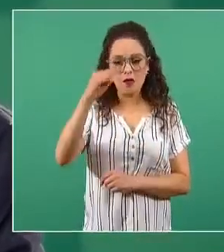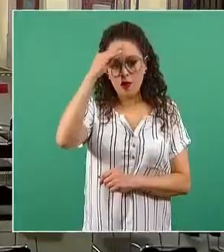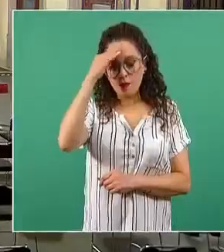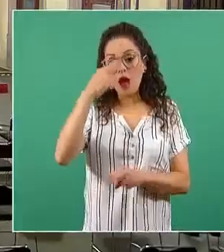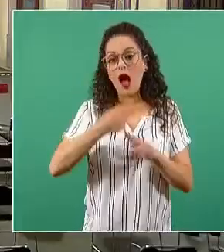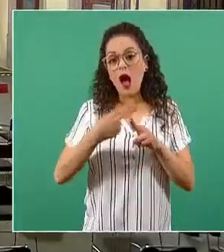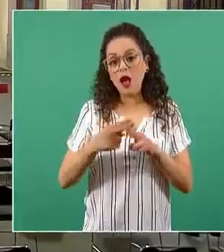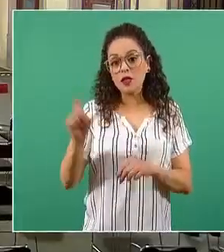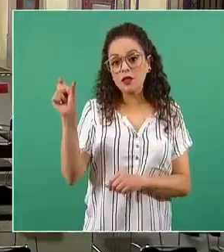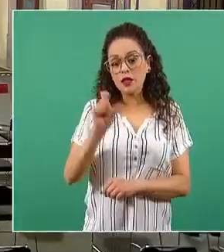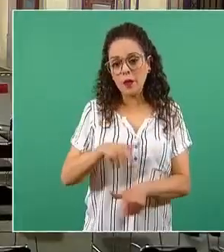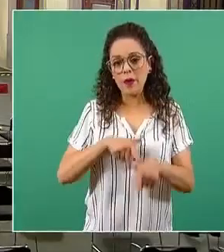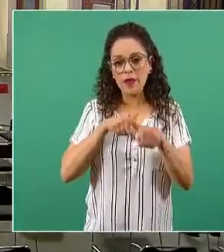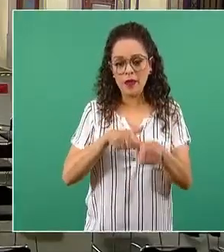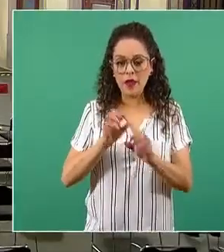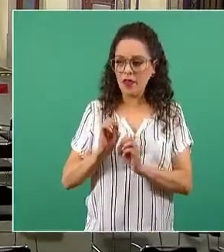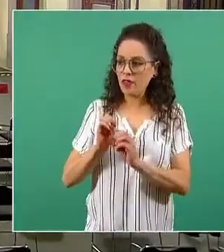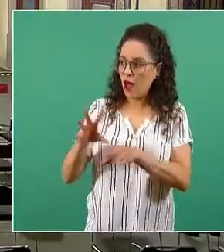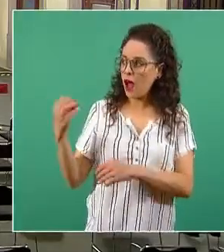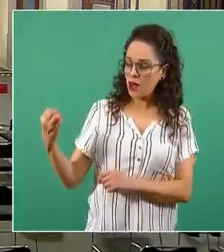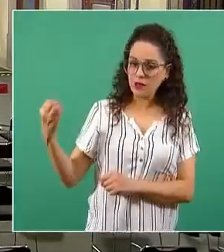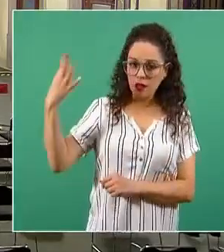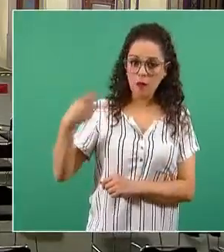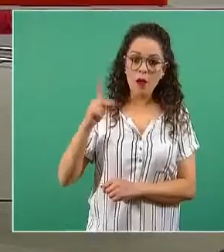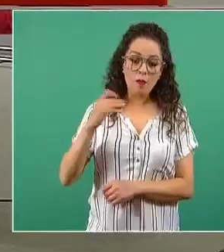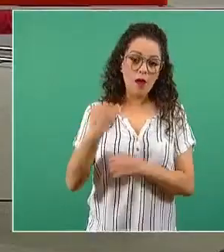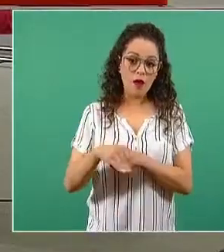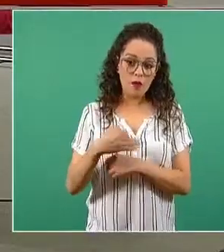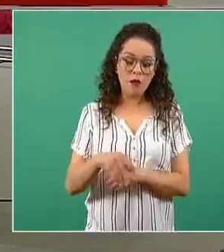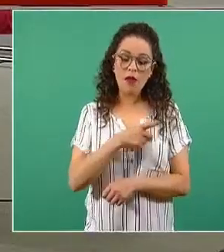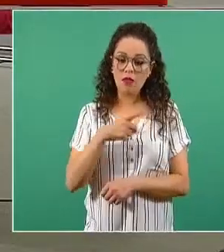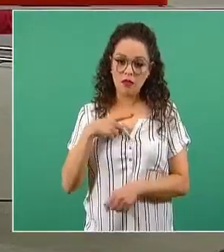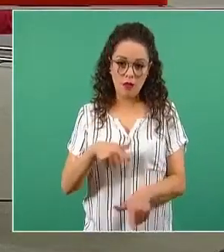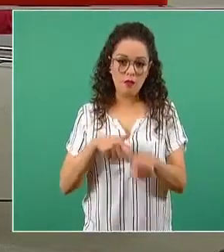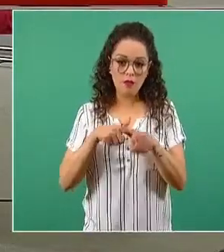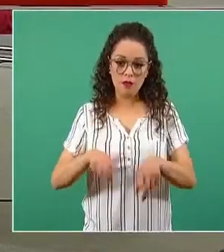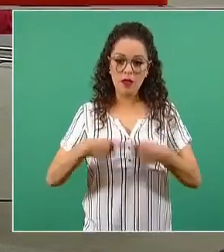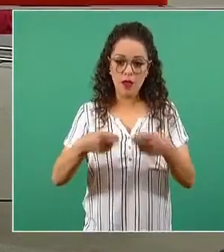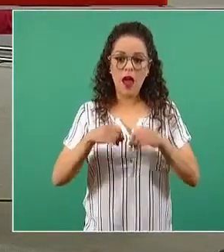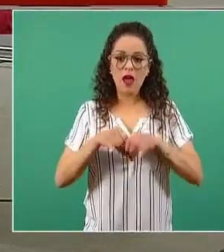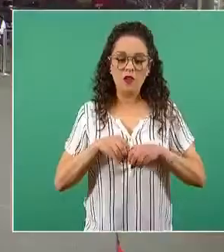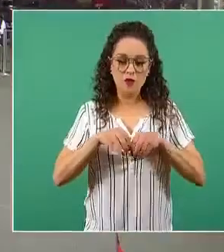seguirá vigente el semáforo. Entonces tenemos que informar del semáforo.